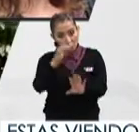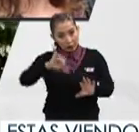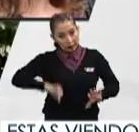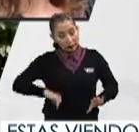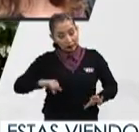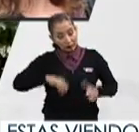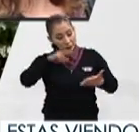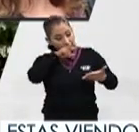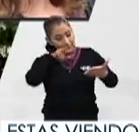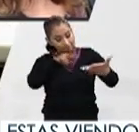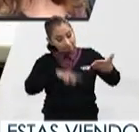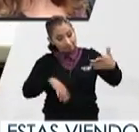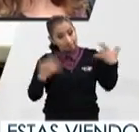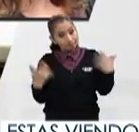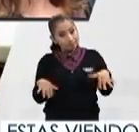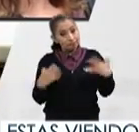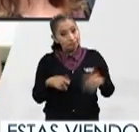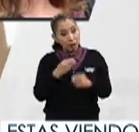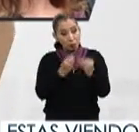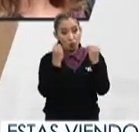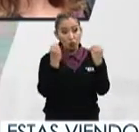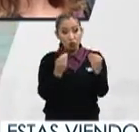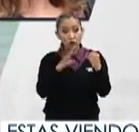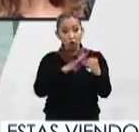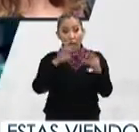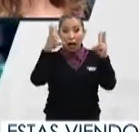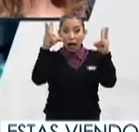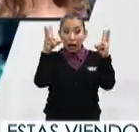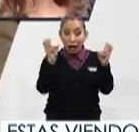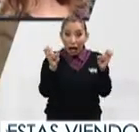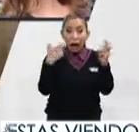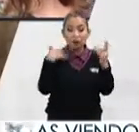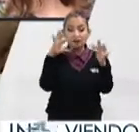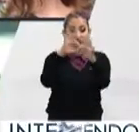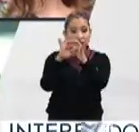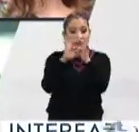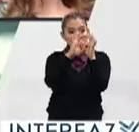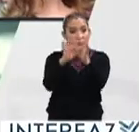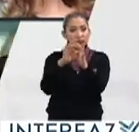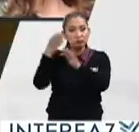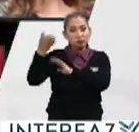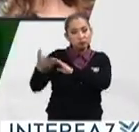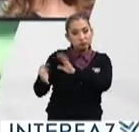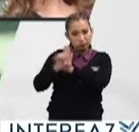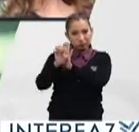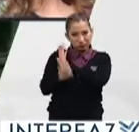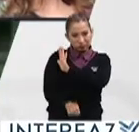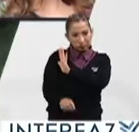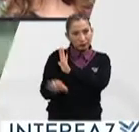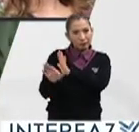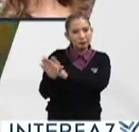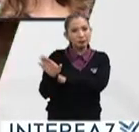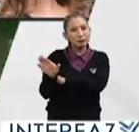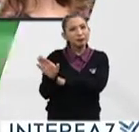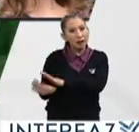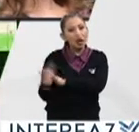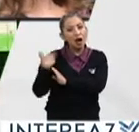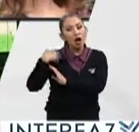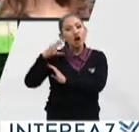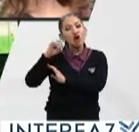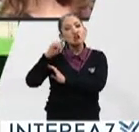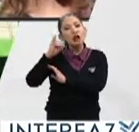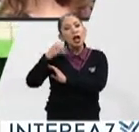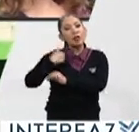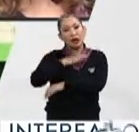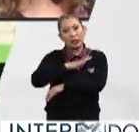interesante donde pues tiene que ver muchísimos aliados, ¿no? Entre ellos precisamente el Consulado